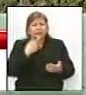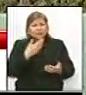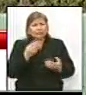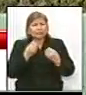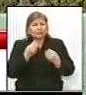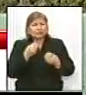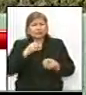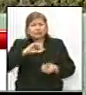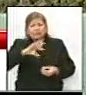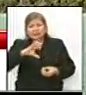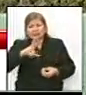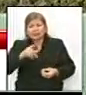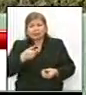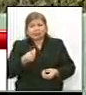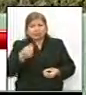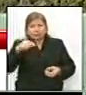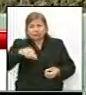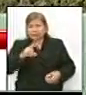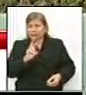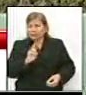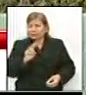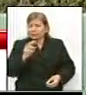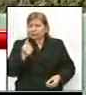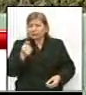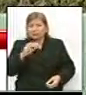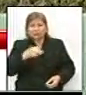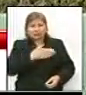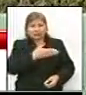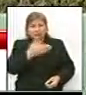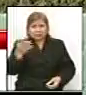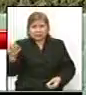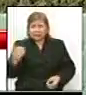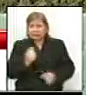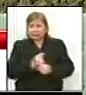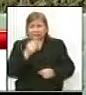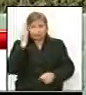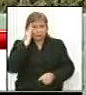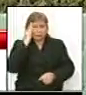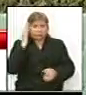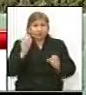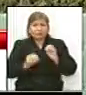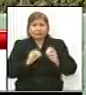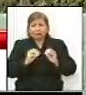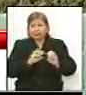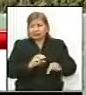¿Cómo se roban la plata acá en el BRAE? Y acá hay bastantes funcionarios que sí lo saben cómo se hace.